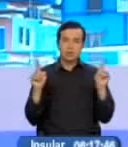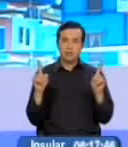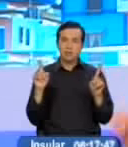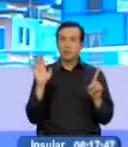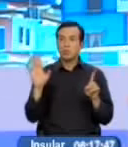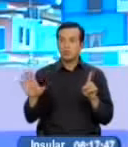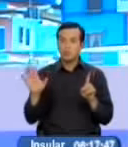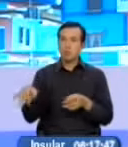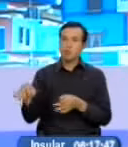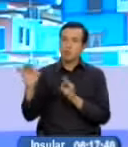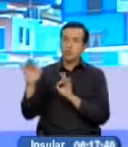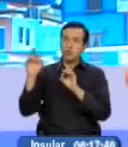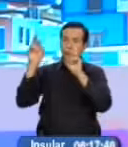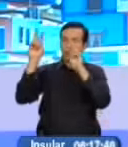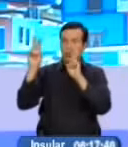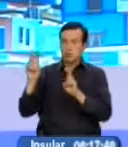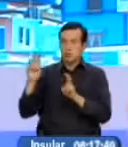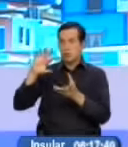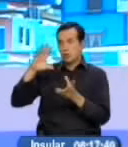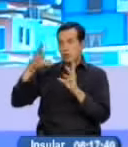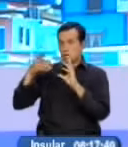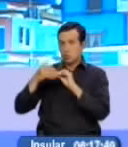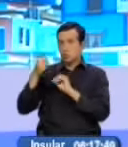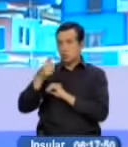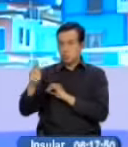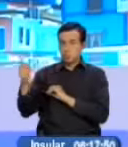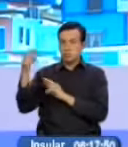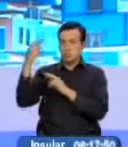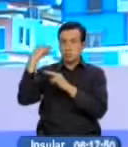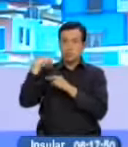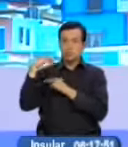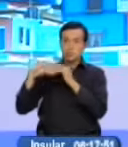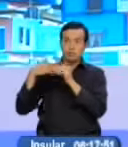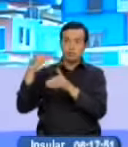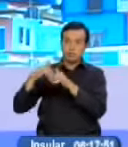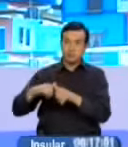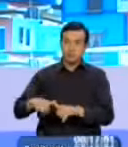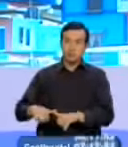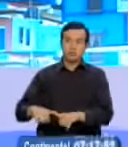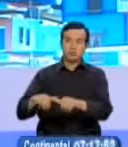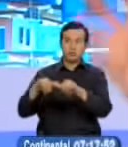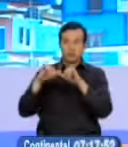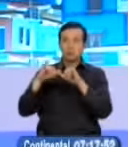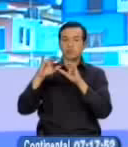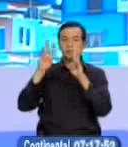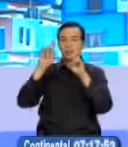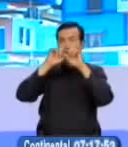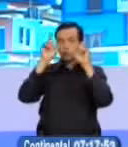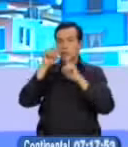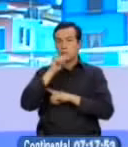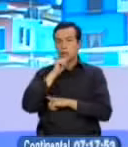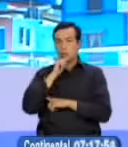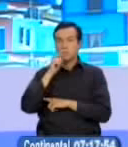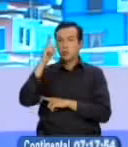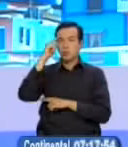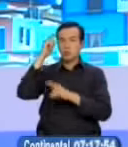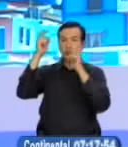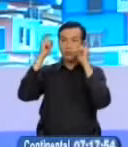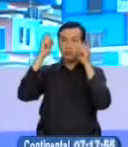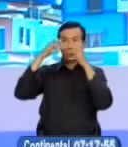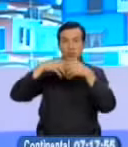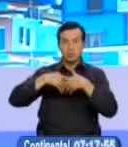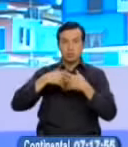ser la forma de abordar ese ajuste y cuáles van a ser los roles que jueguen el sector privado, el Estado, en el manejo de la